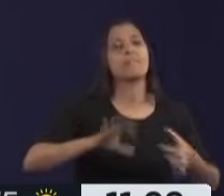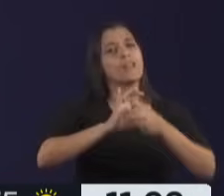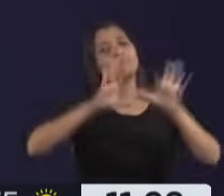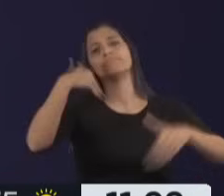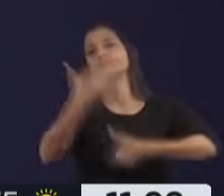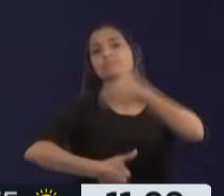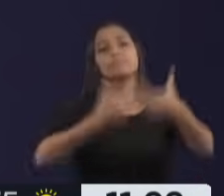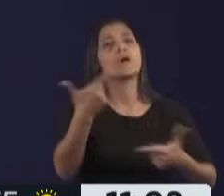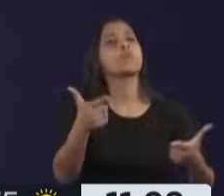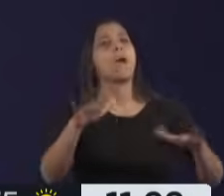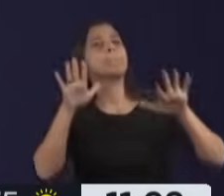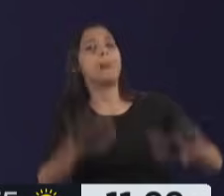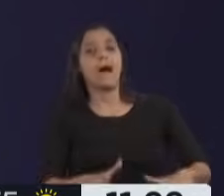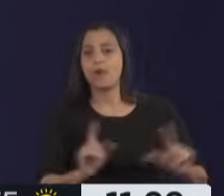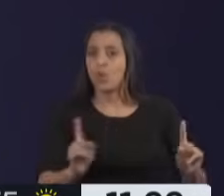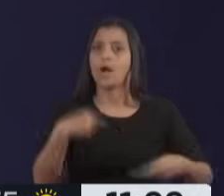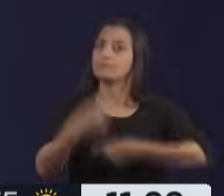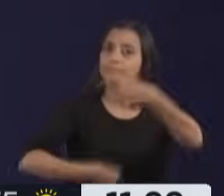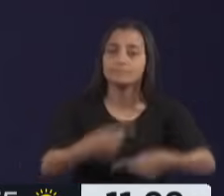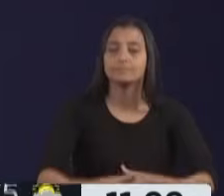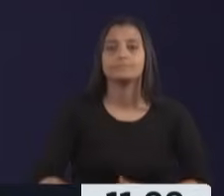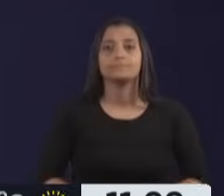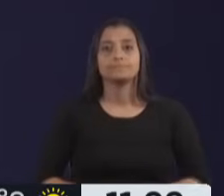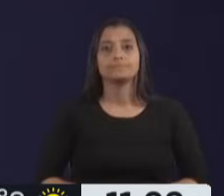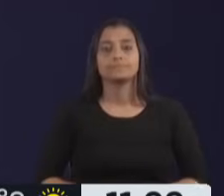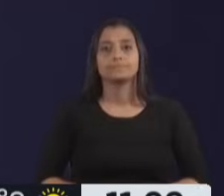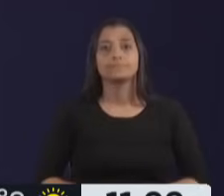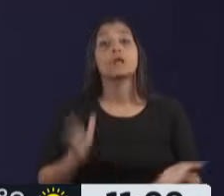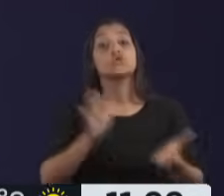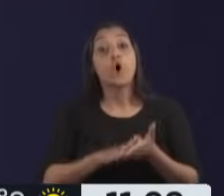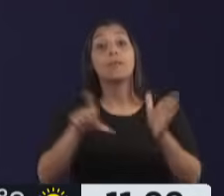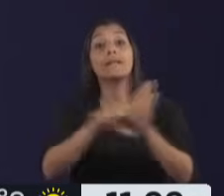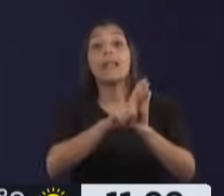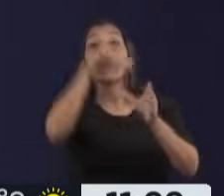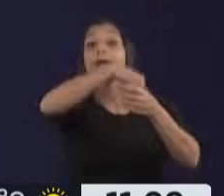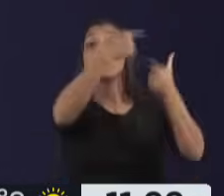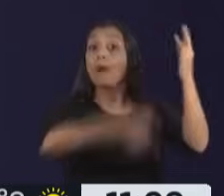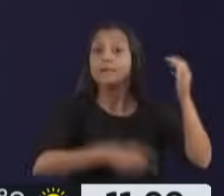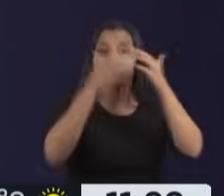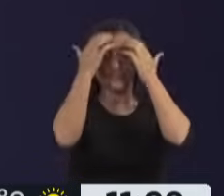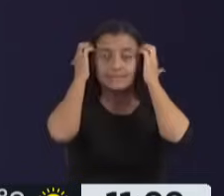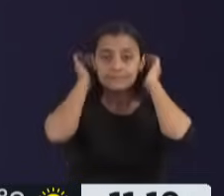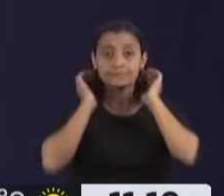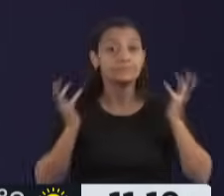irrefrenable. En virtud de la ley Bases,